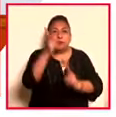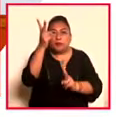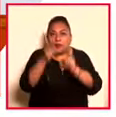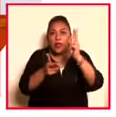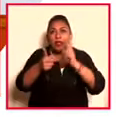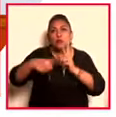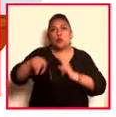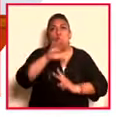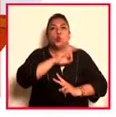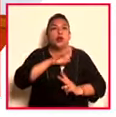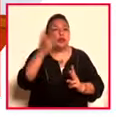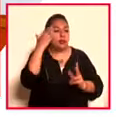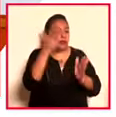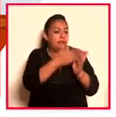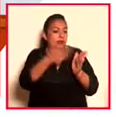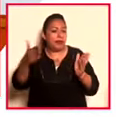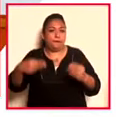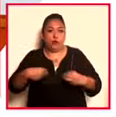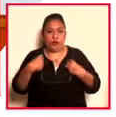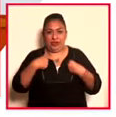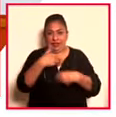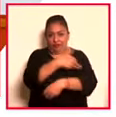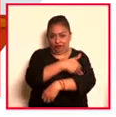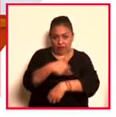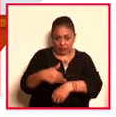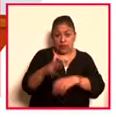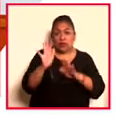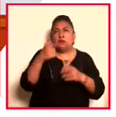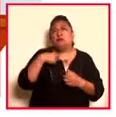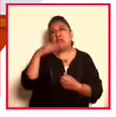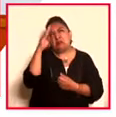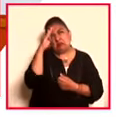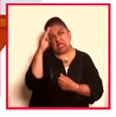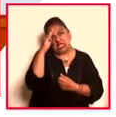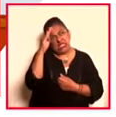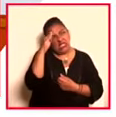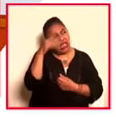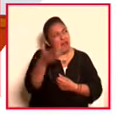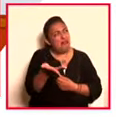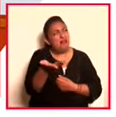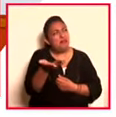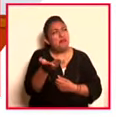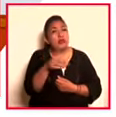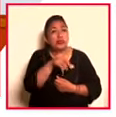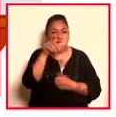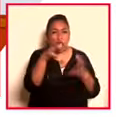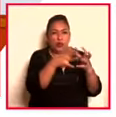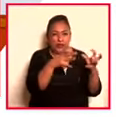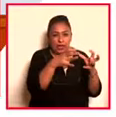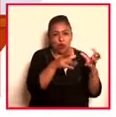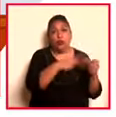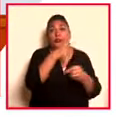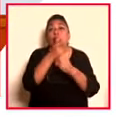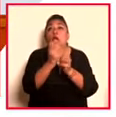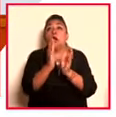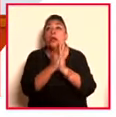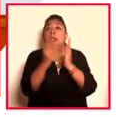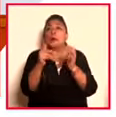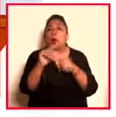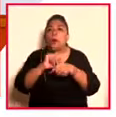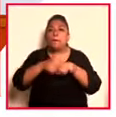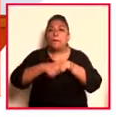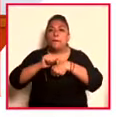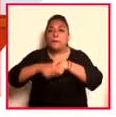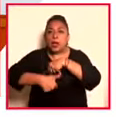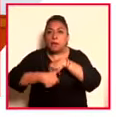ciertos periodos en la vida de mi familia. Estaba pensando hacer después del algodón venía el libro de la papa, pero se metió el